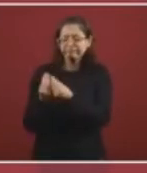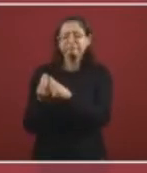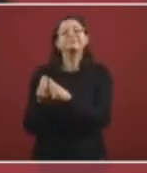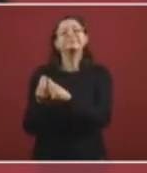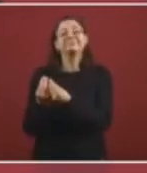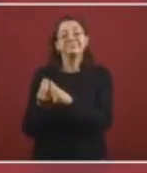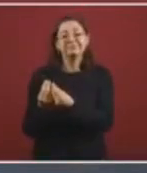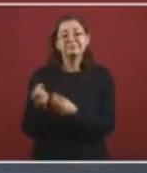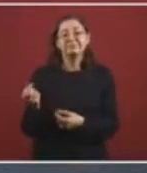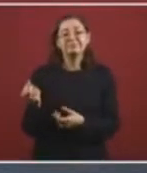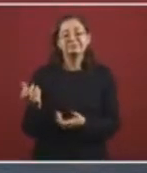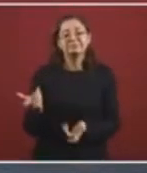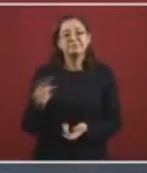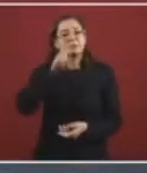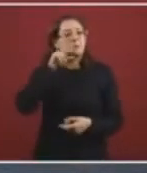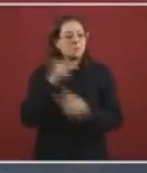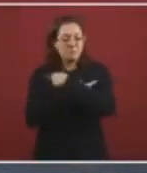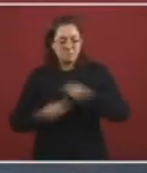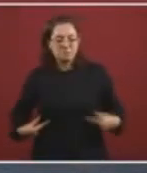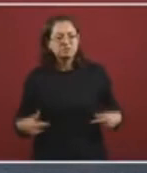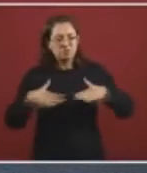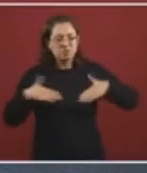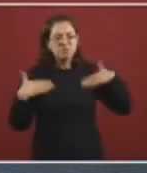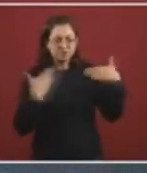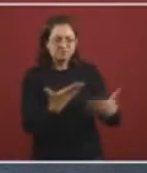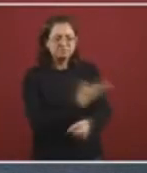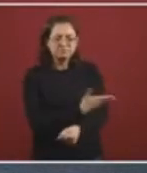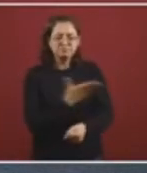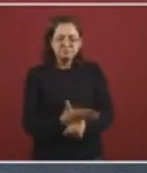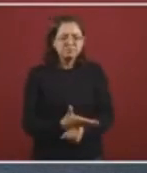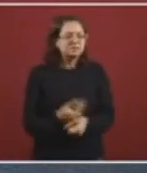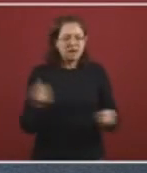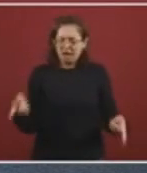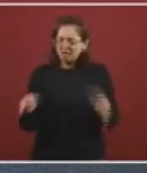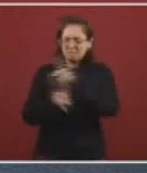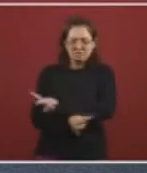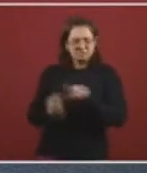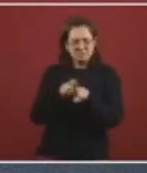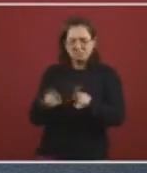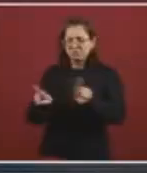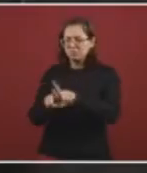Zapata creía en Madero, Madero lo mismo.